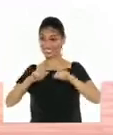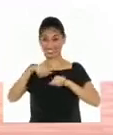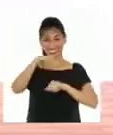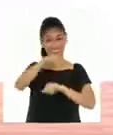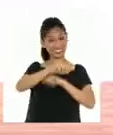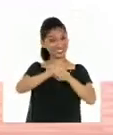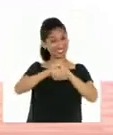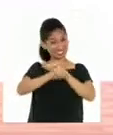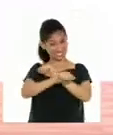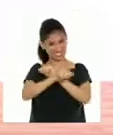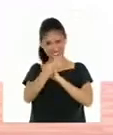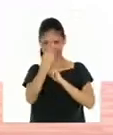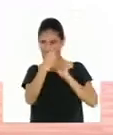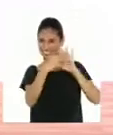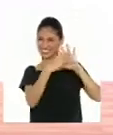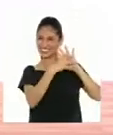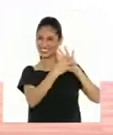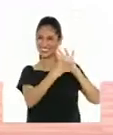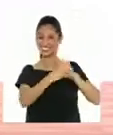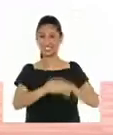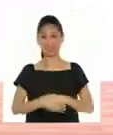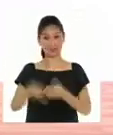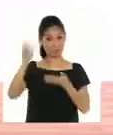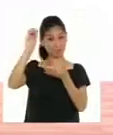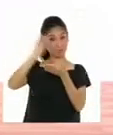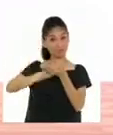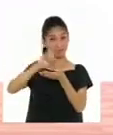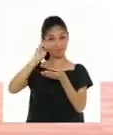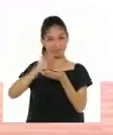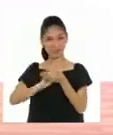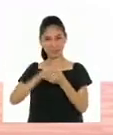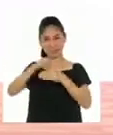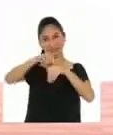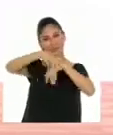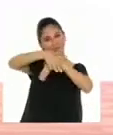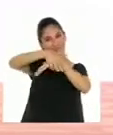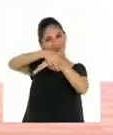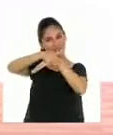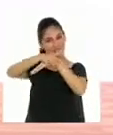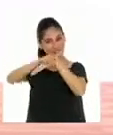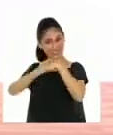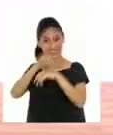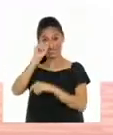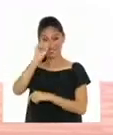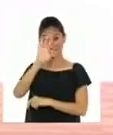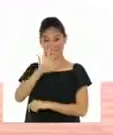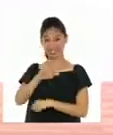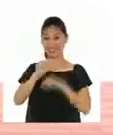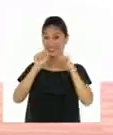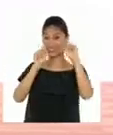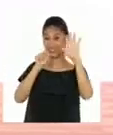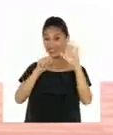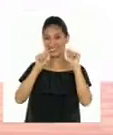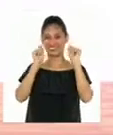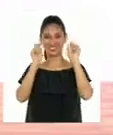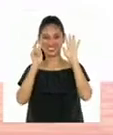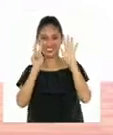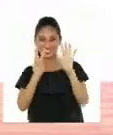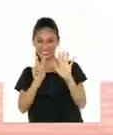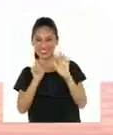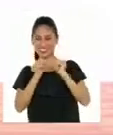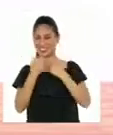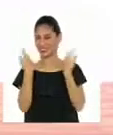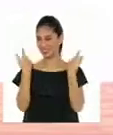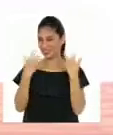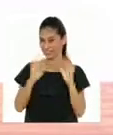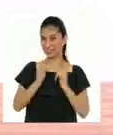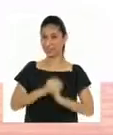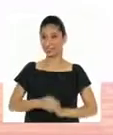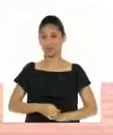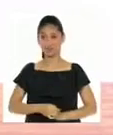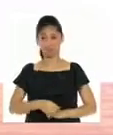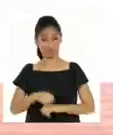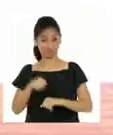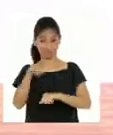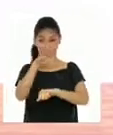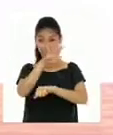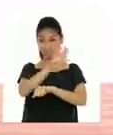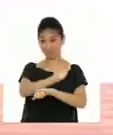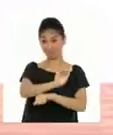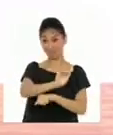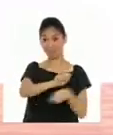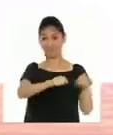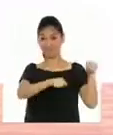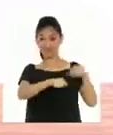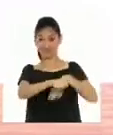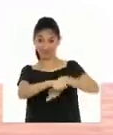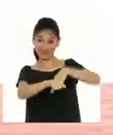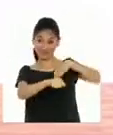derecha, izquierda. Una vez más, despacio. 5, 6, 7, va. Y 1,